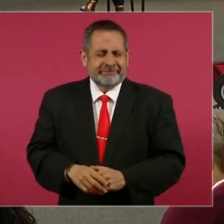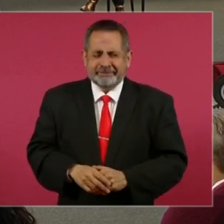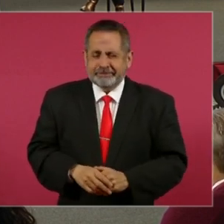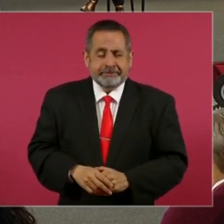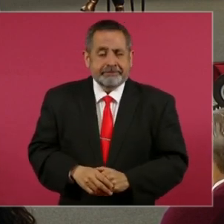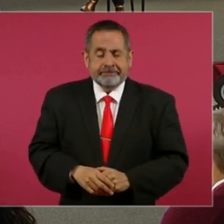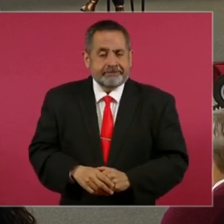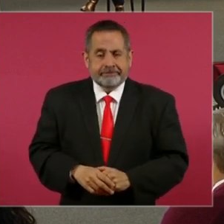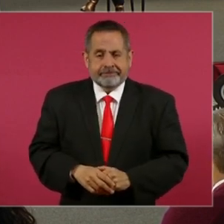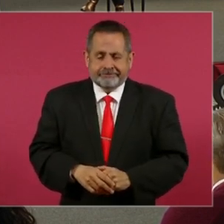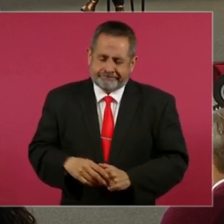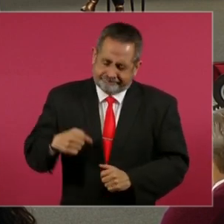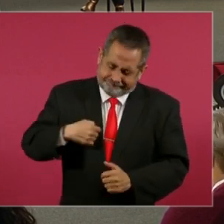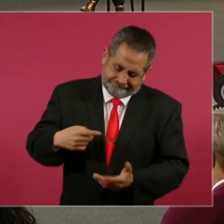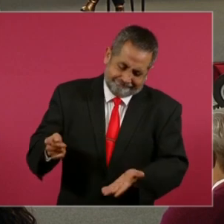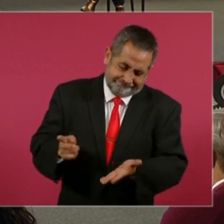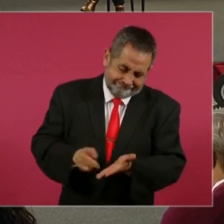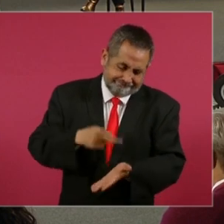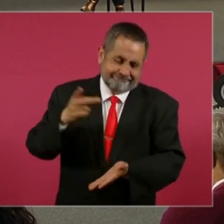¿Cuántas veces hemos hablado